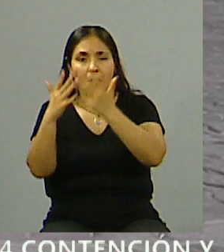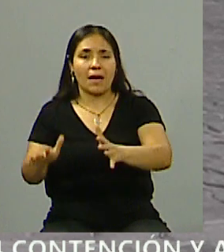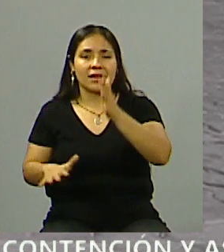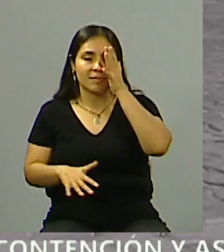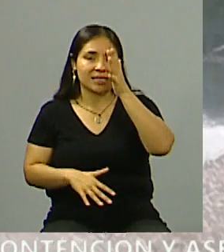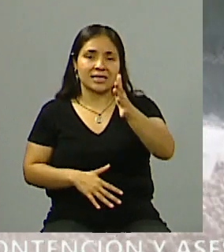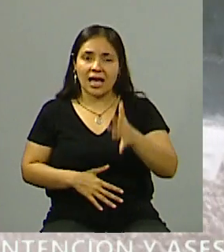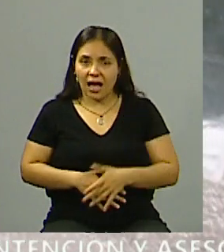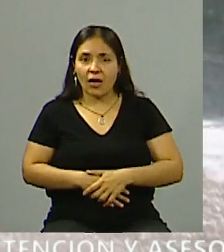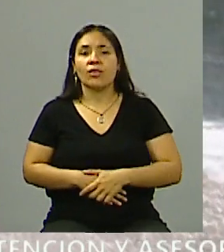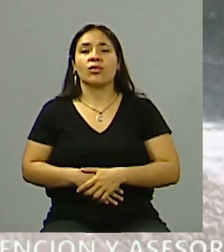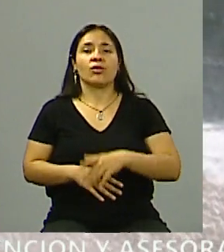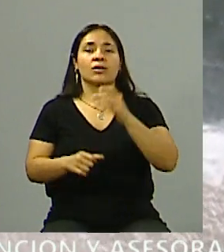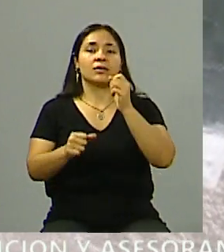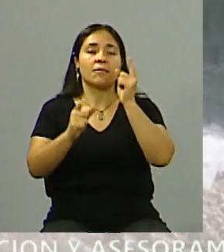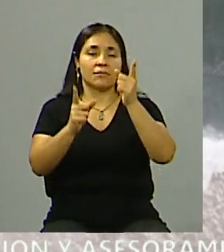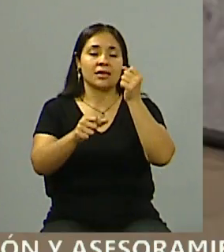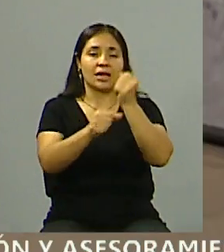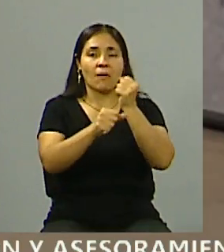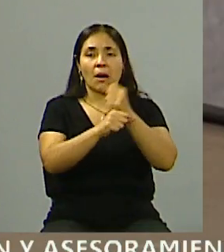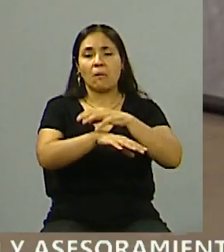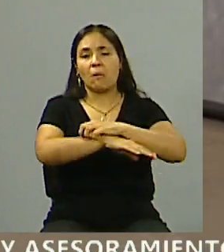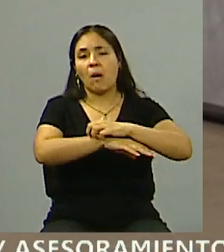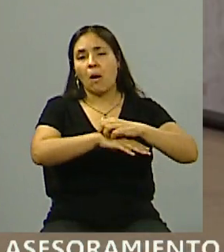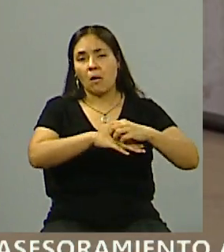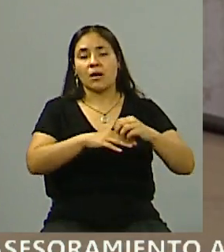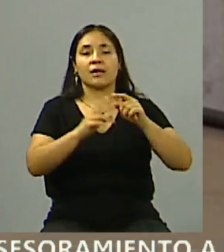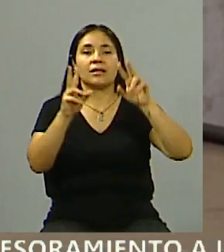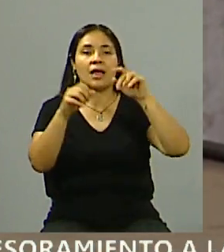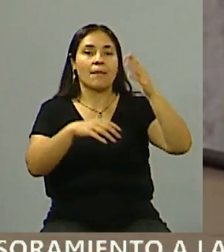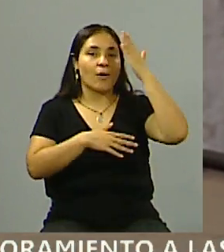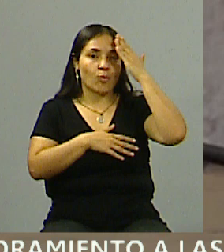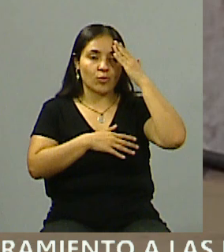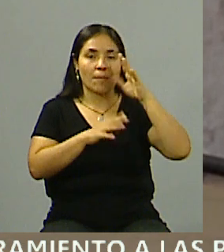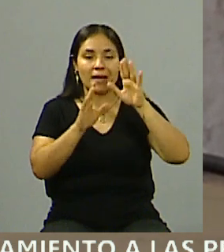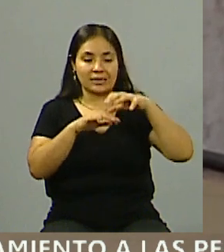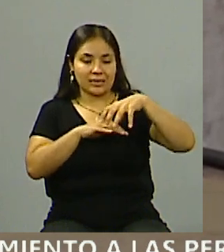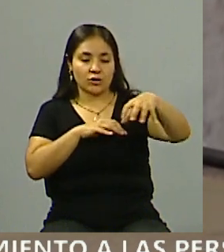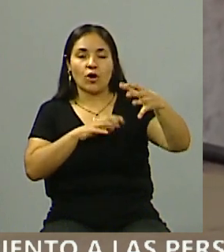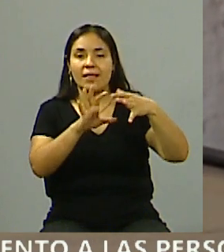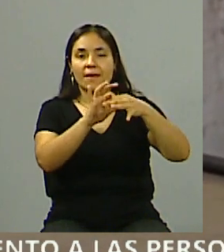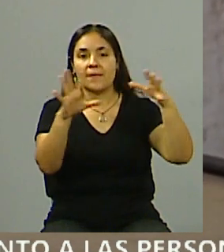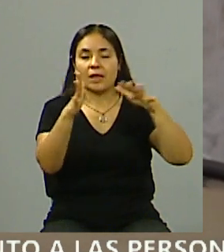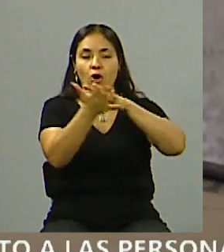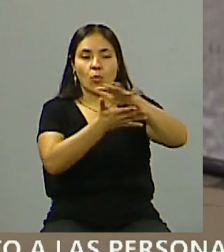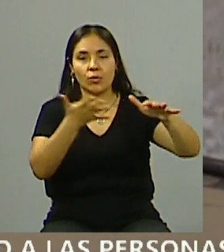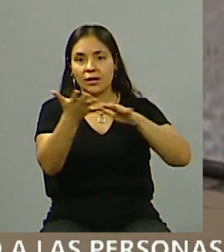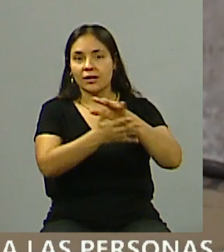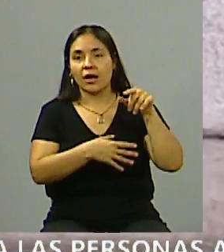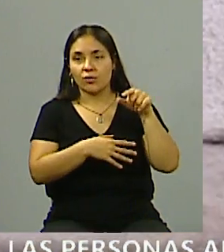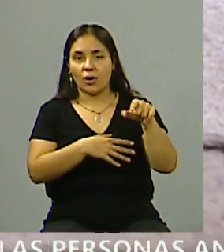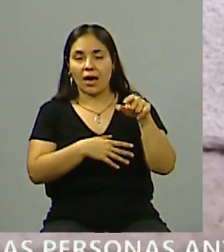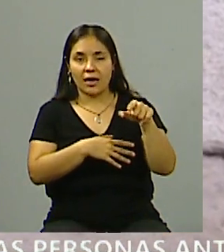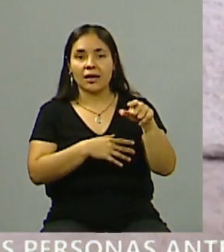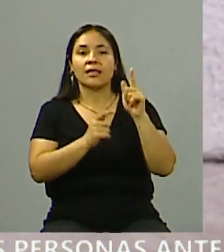precarización laboral en el ámbito de la cultura, especialmente en los sectores independientes, comunitarios y